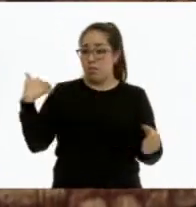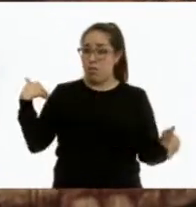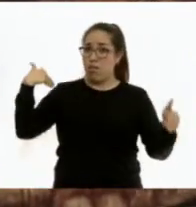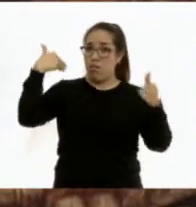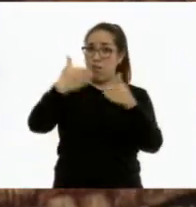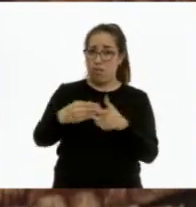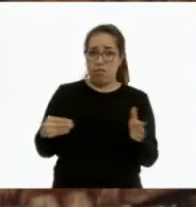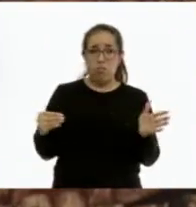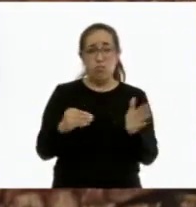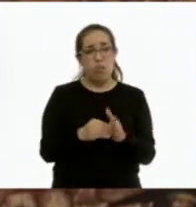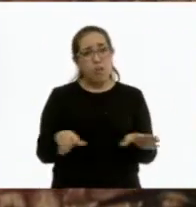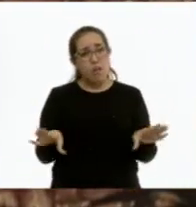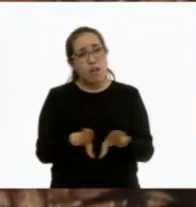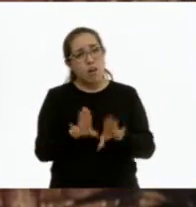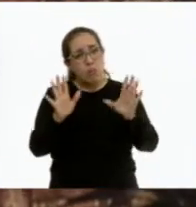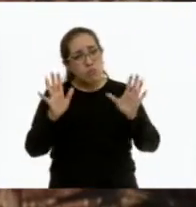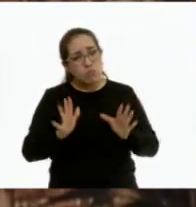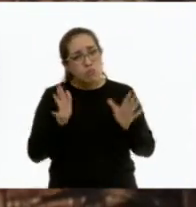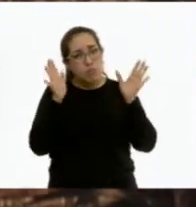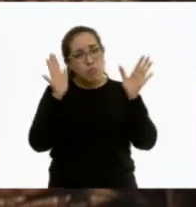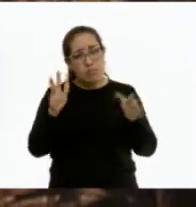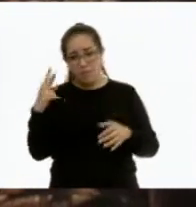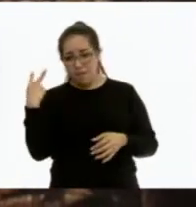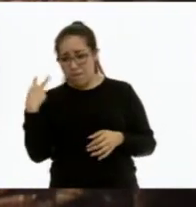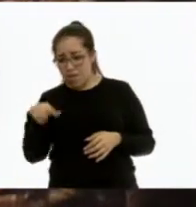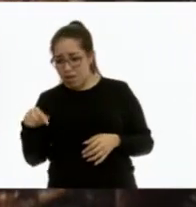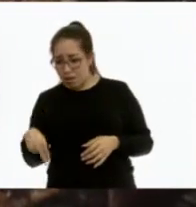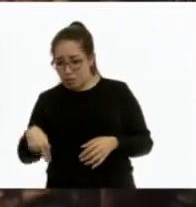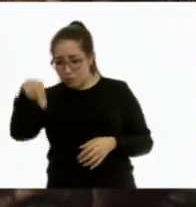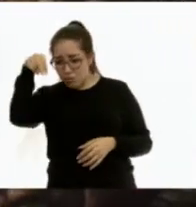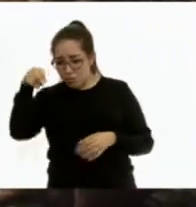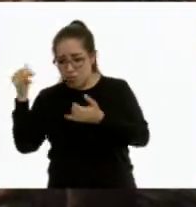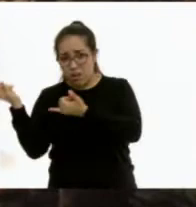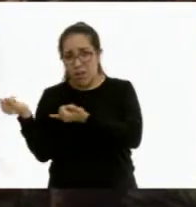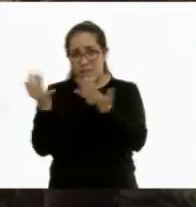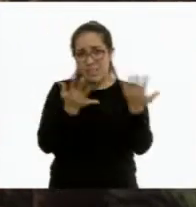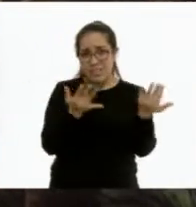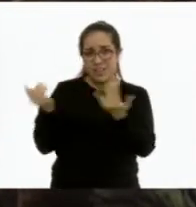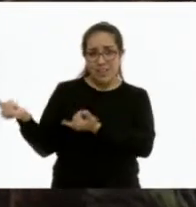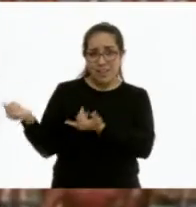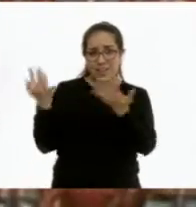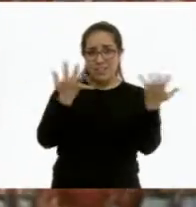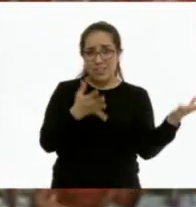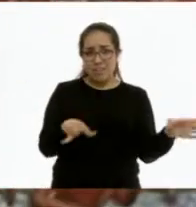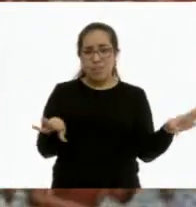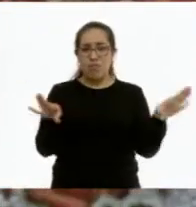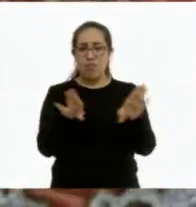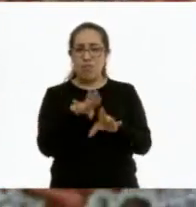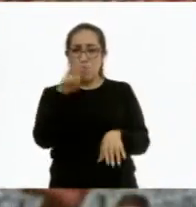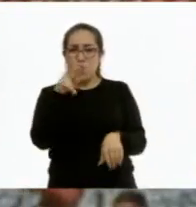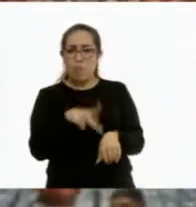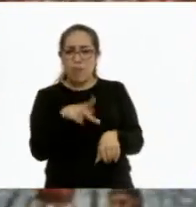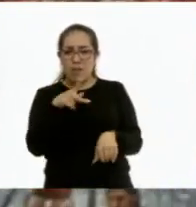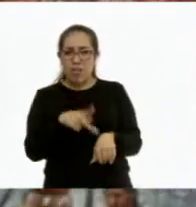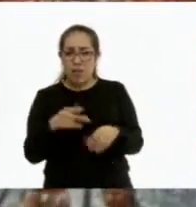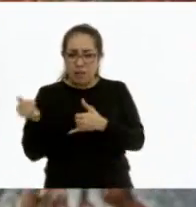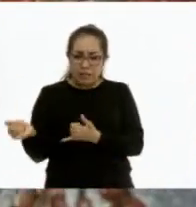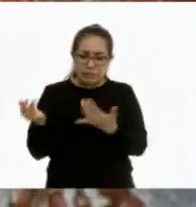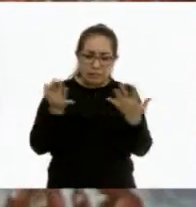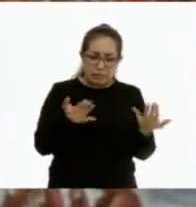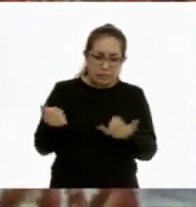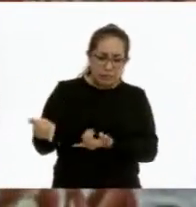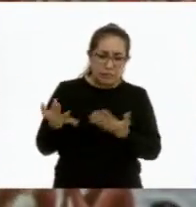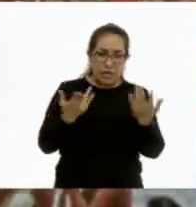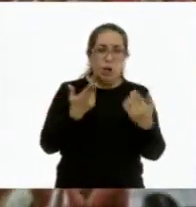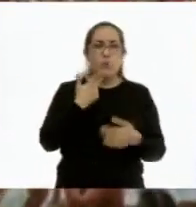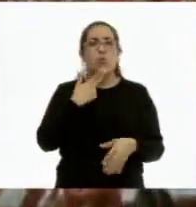distancias recorridas desde el norte de Veracruz a fin de obtener la materia prima de las colosales esculturas, para lo cual se utilizaron todos